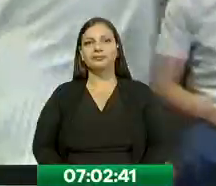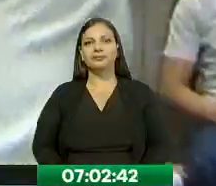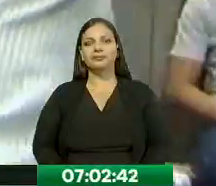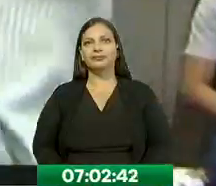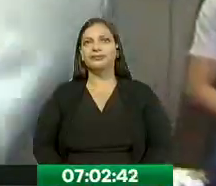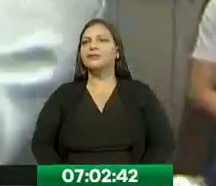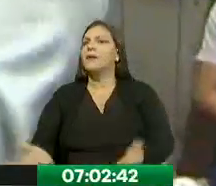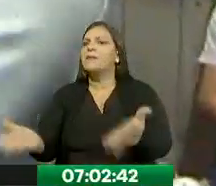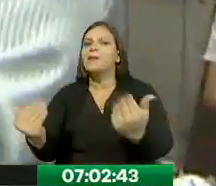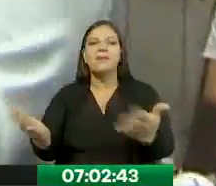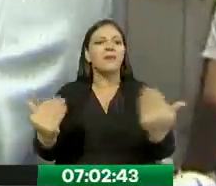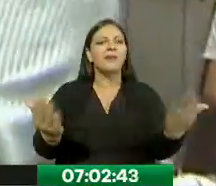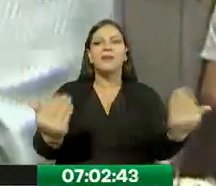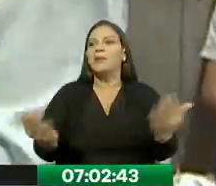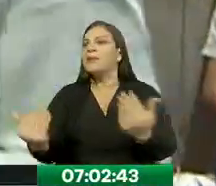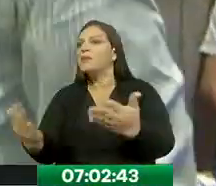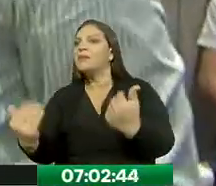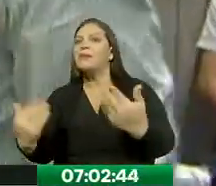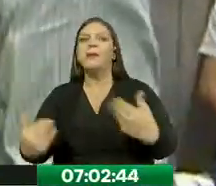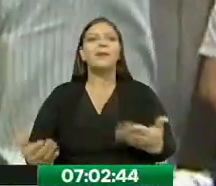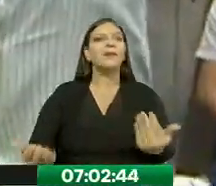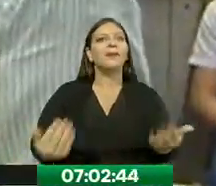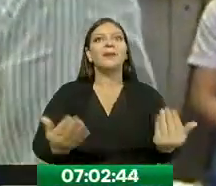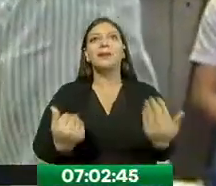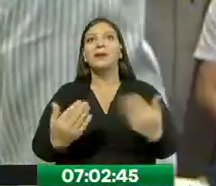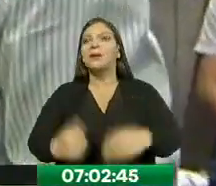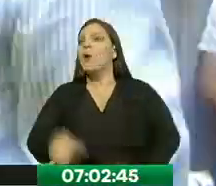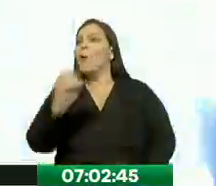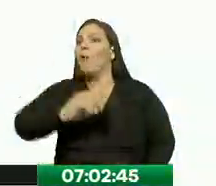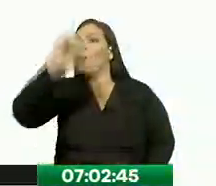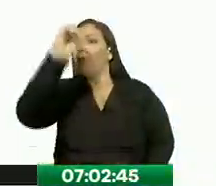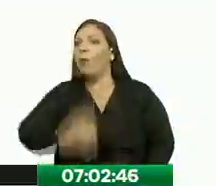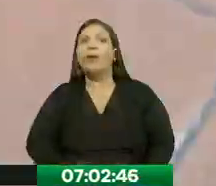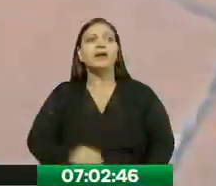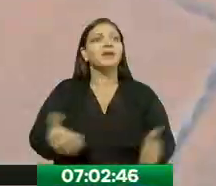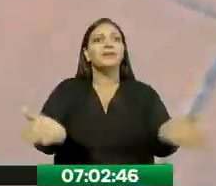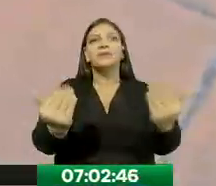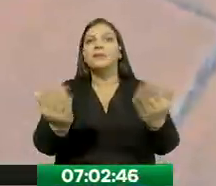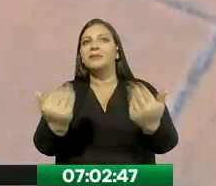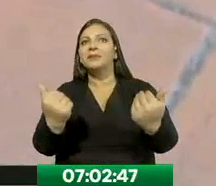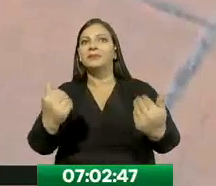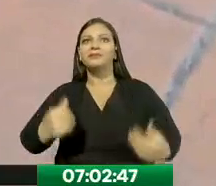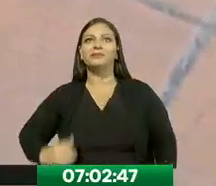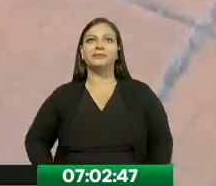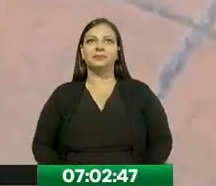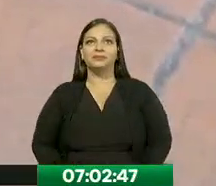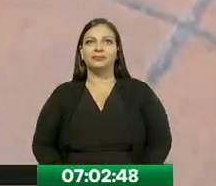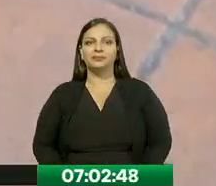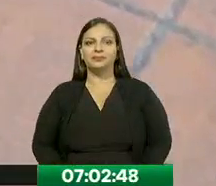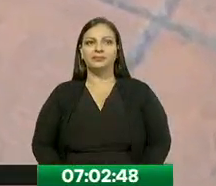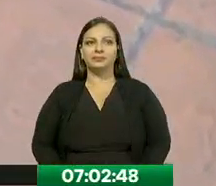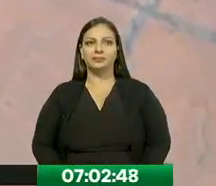Venga, acá está el décimo, venga, venga, venga, acá el décimo, venga, tenemos buenas ofertas hoy día. Lo esperamos.